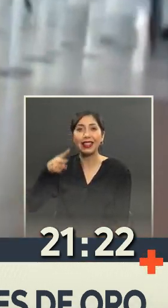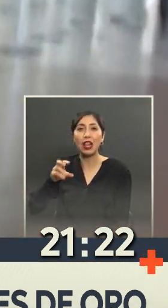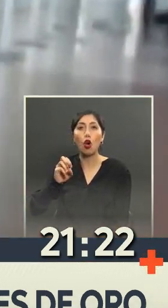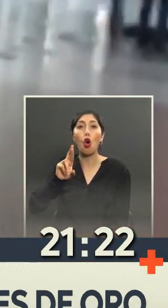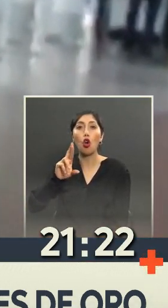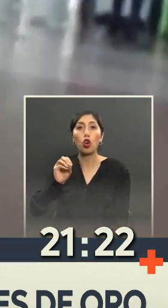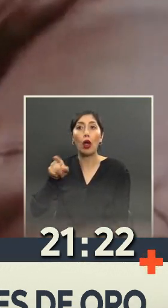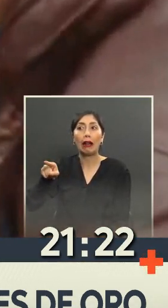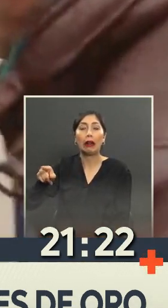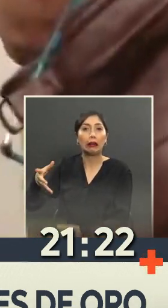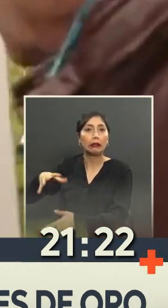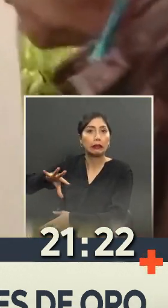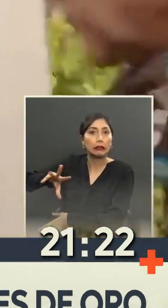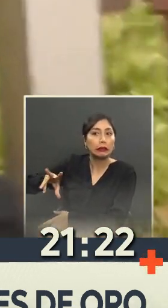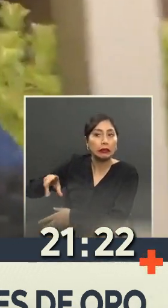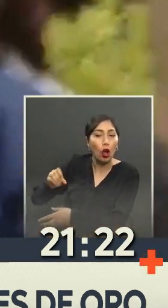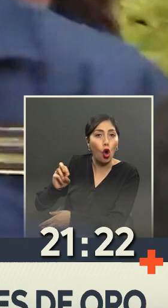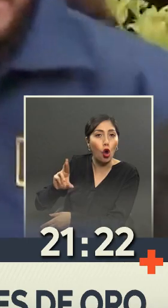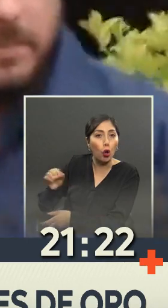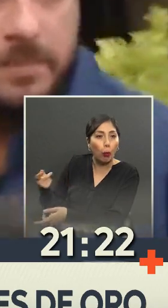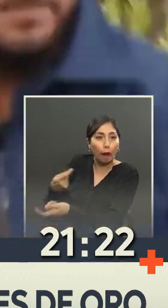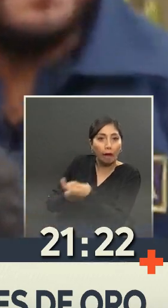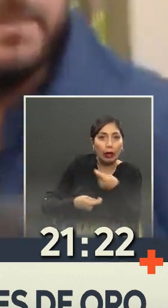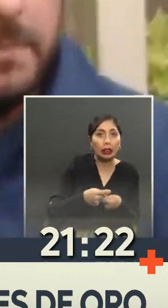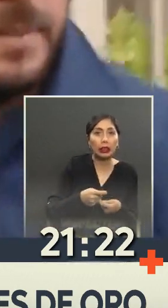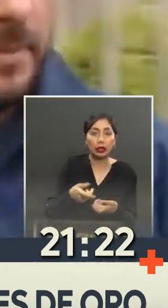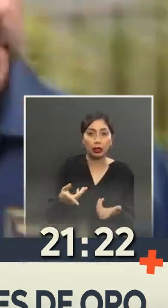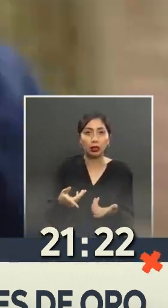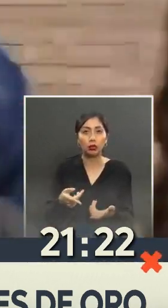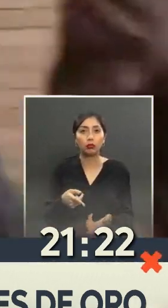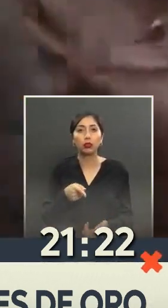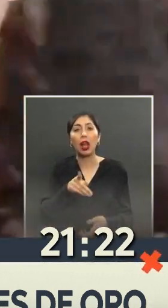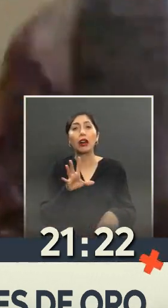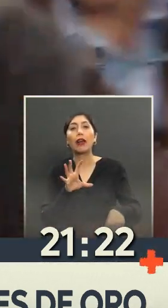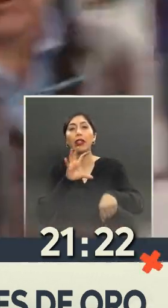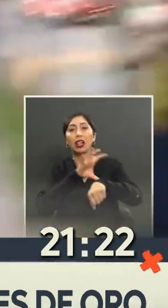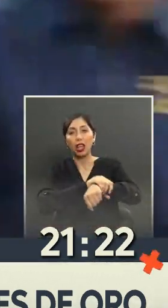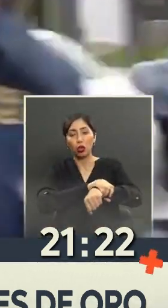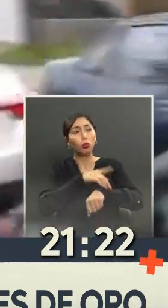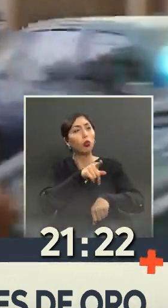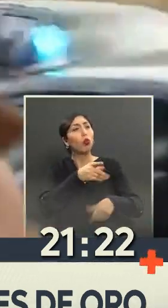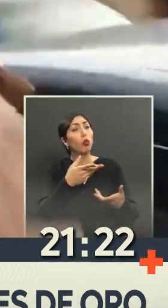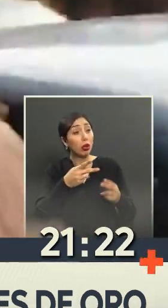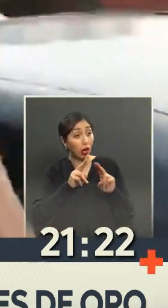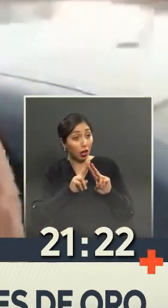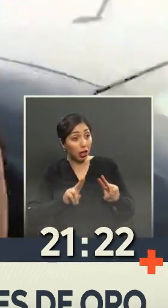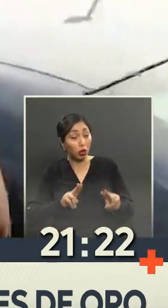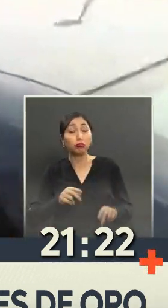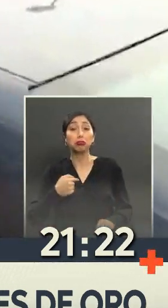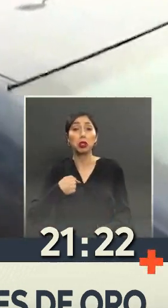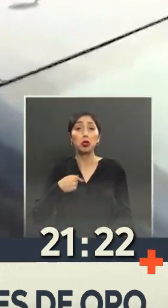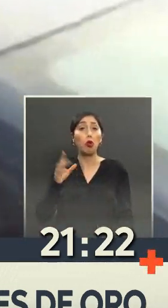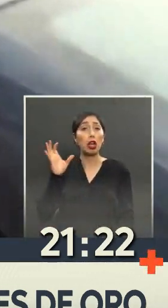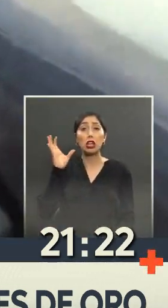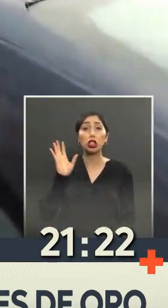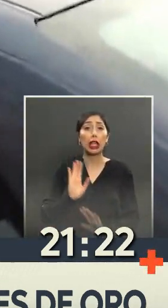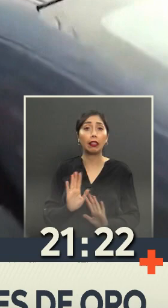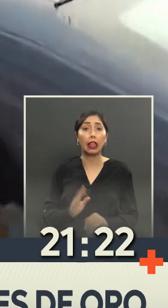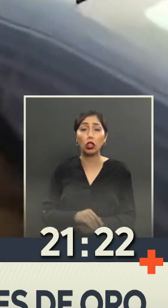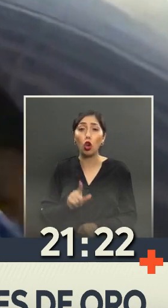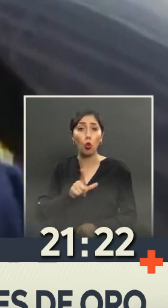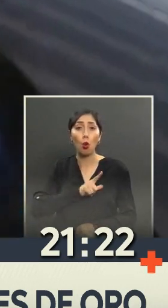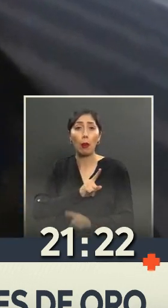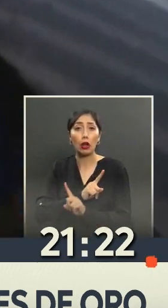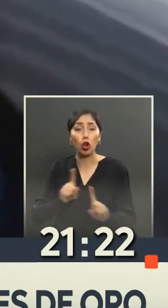tacna perú harold tiene algo que decir puerto de tensión que era inocente y que no parece estar impulsado o